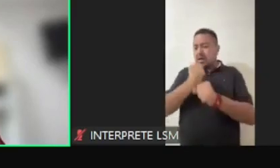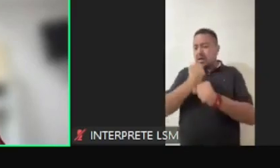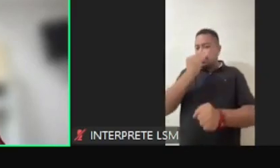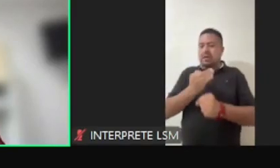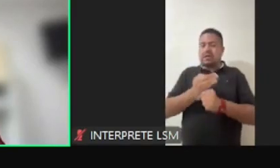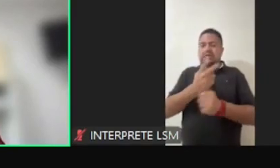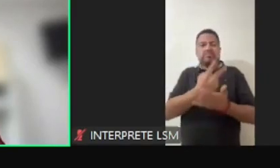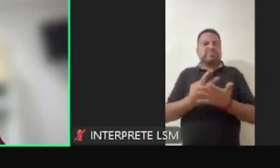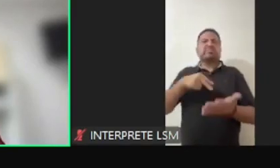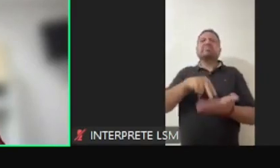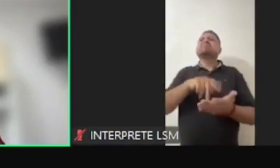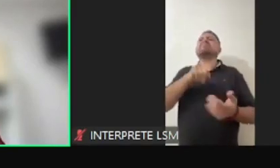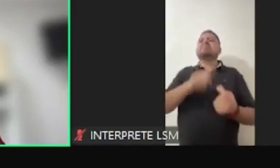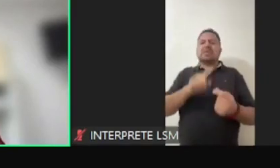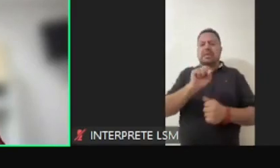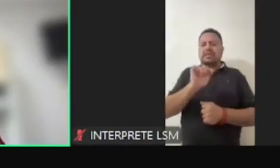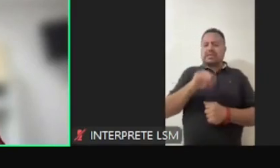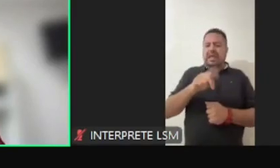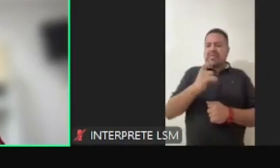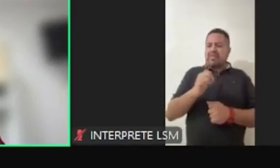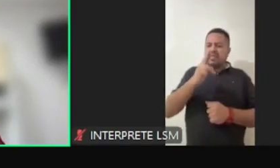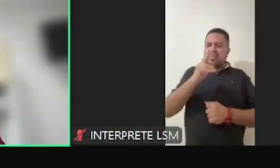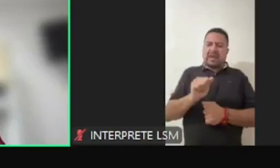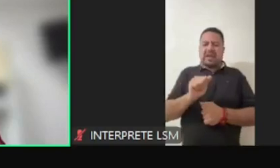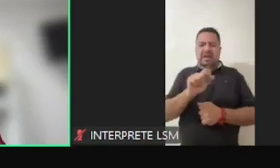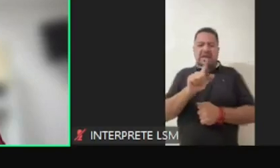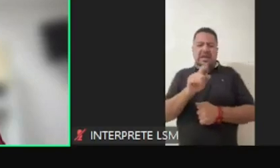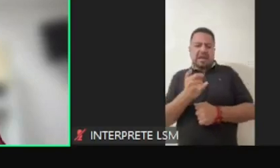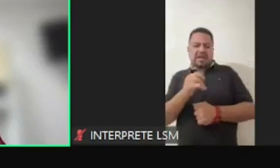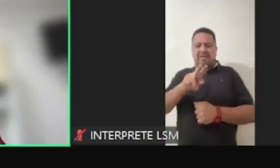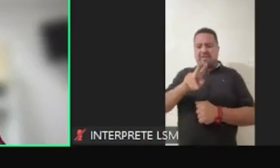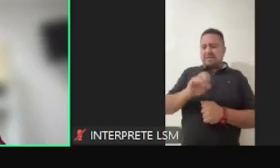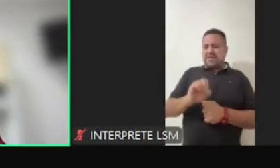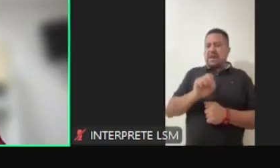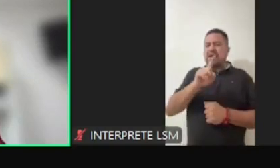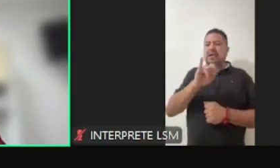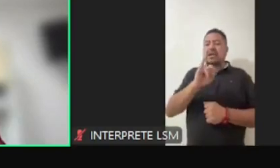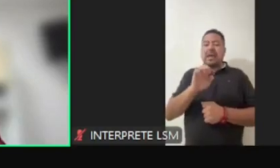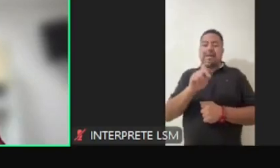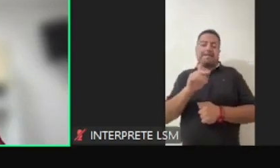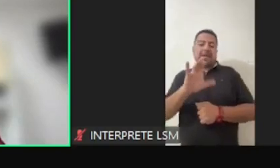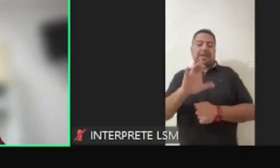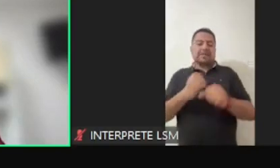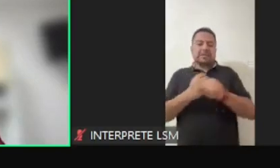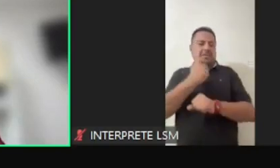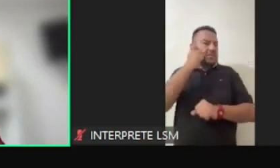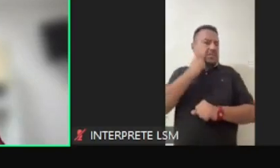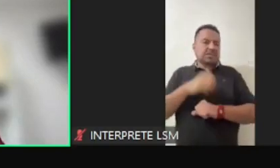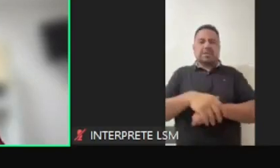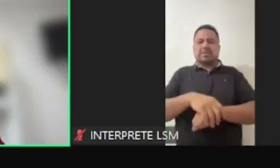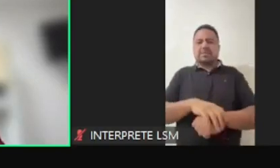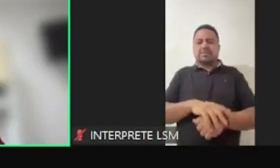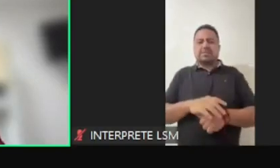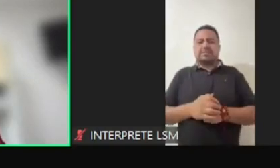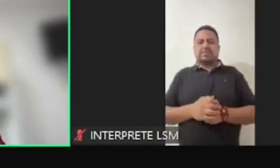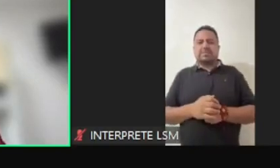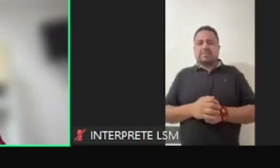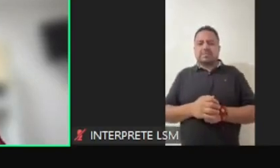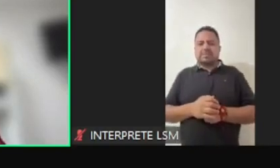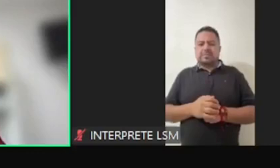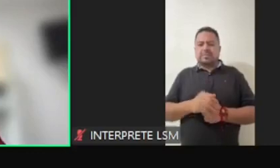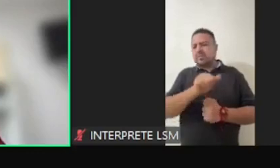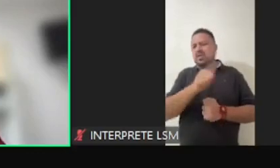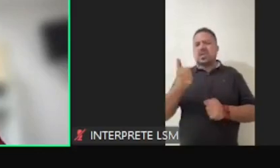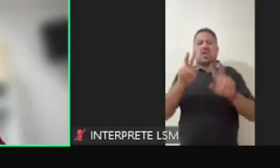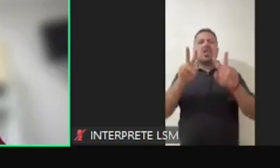comparecientes son Sandra sarait Leiva Tapia y el Instituto electoral y de participación ciudadana del Estado de Guerrero el